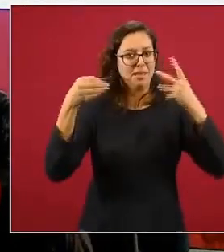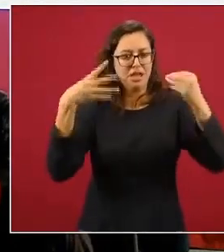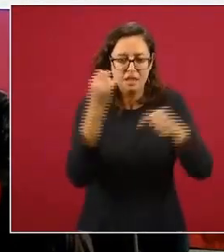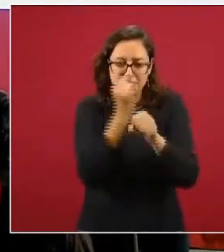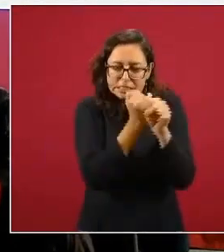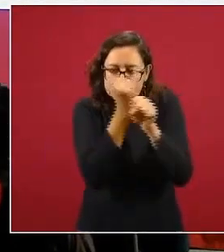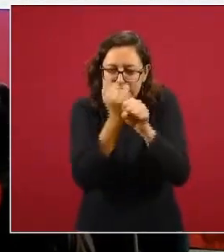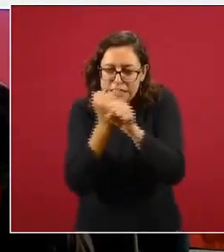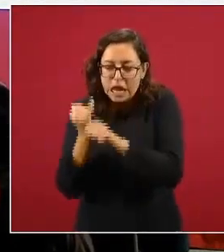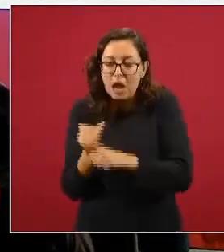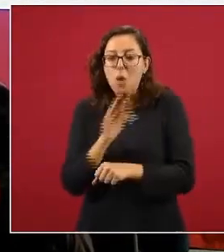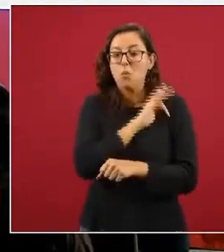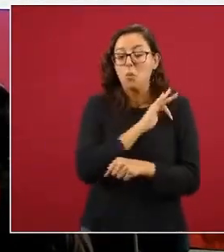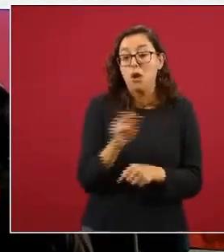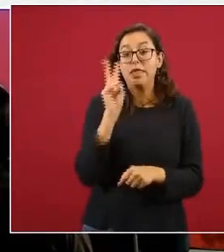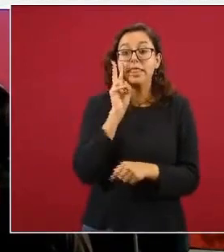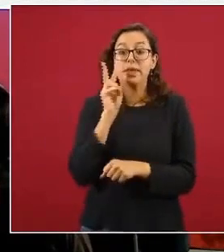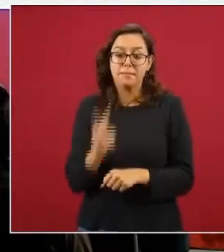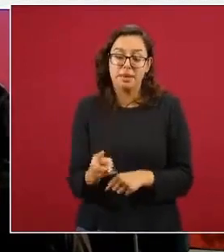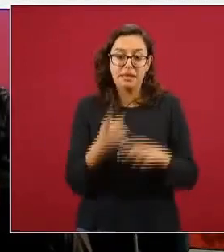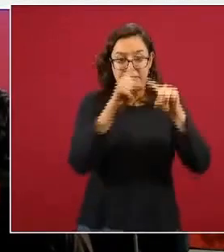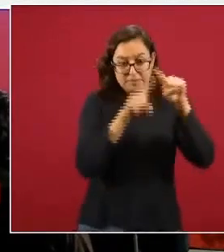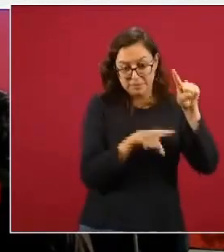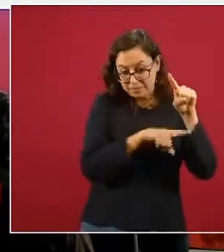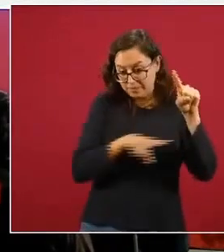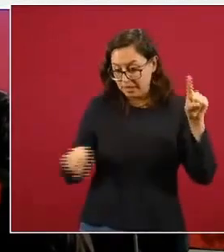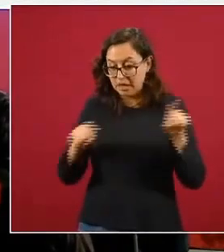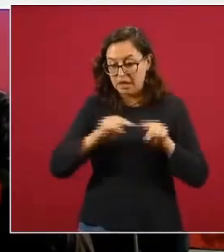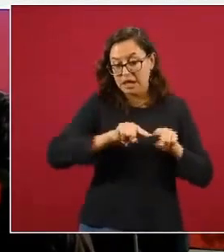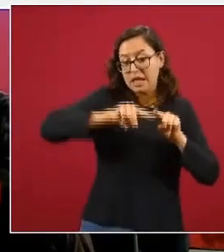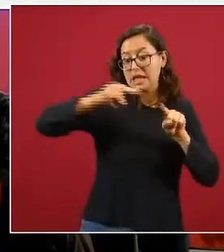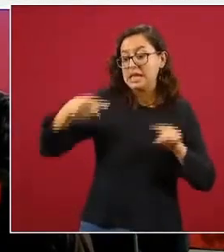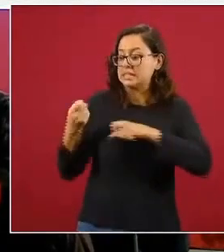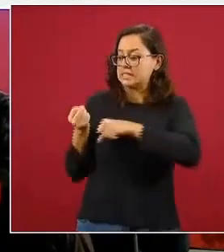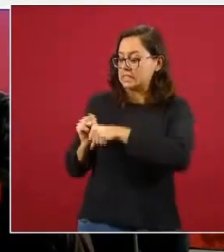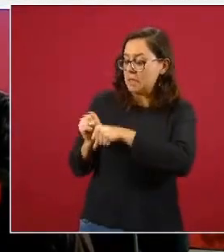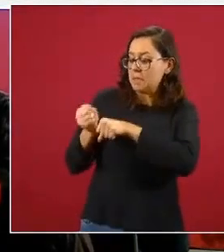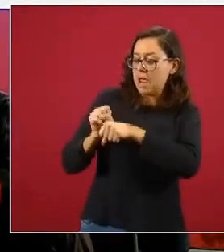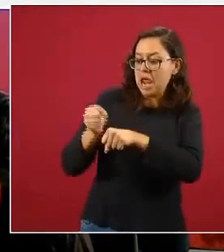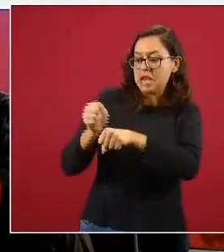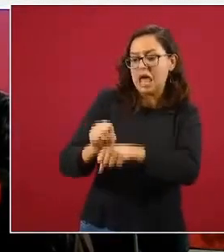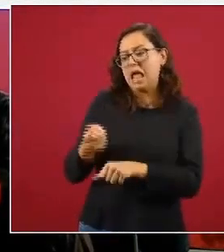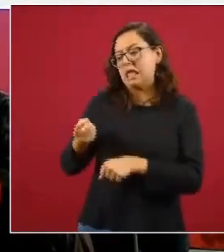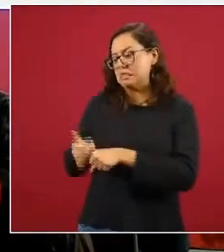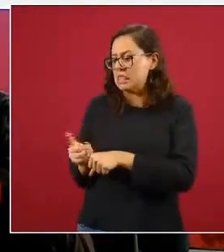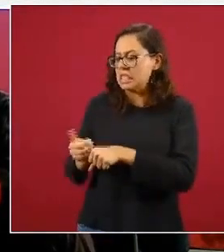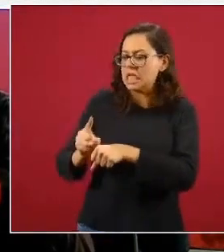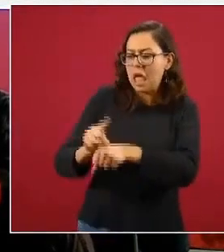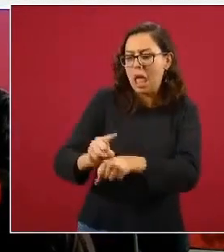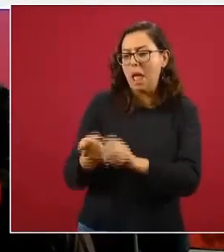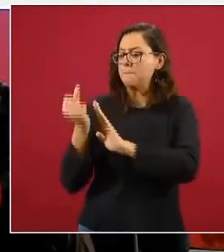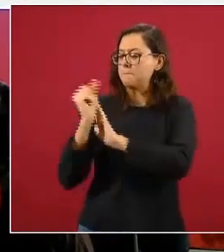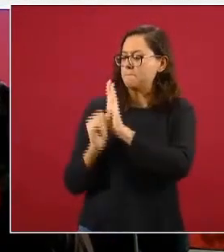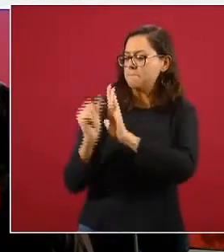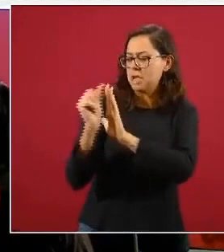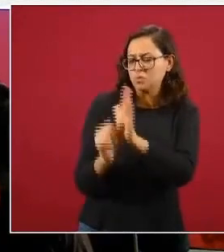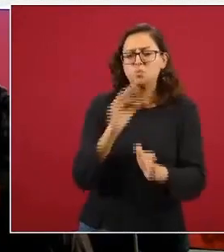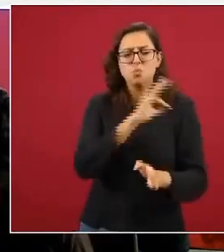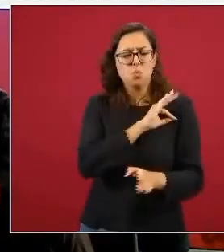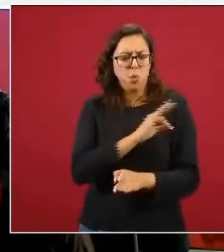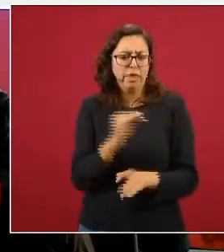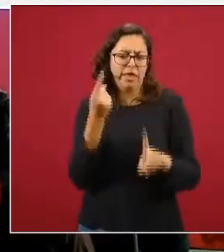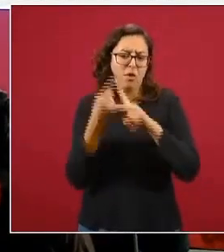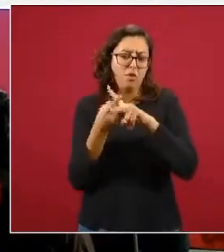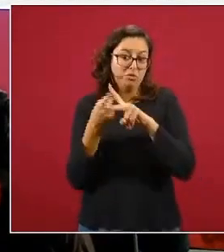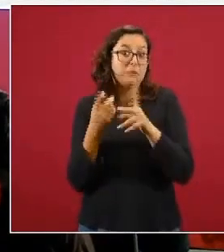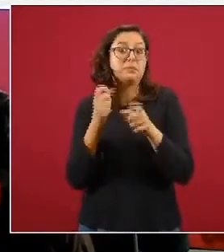número de semanas como una escala del tiempo. Las curvas epidémicas se pueden hacer por semana, por día, por mes, por cualquier otra unidad de